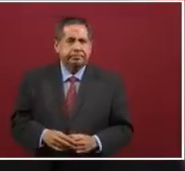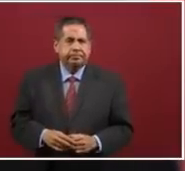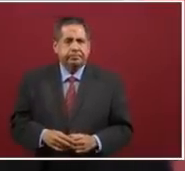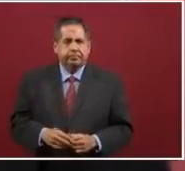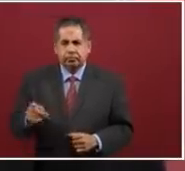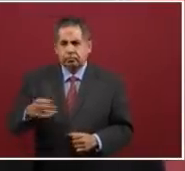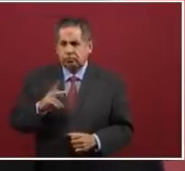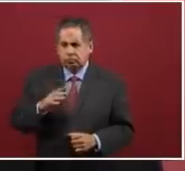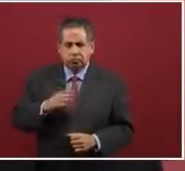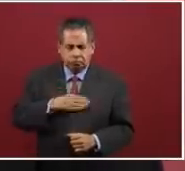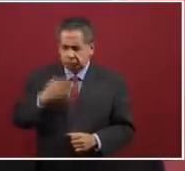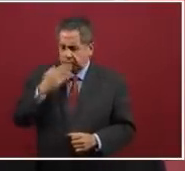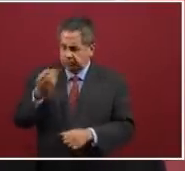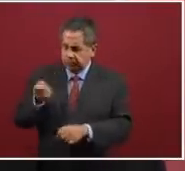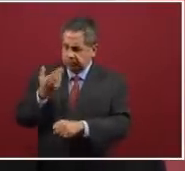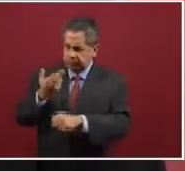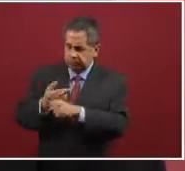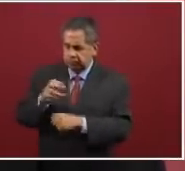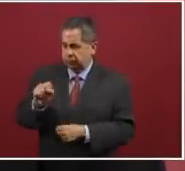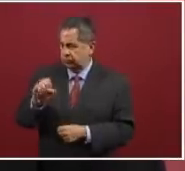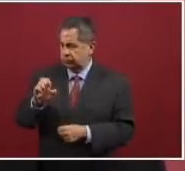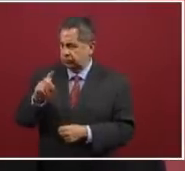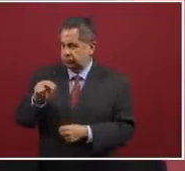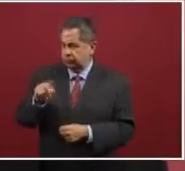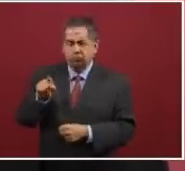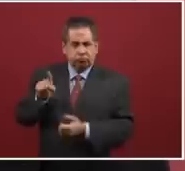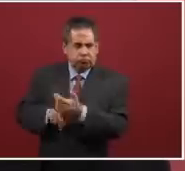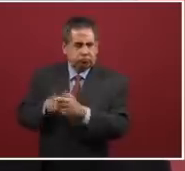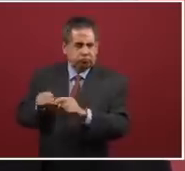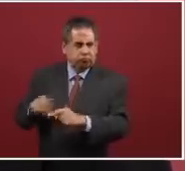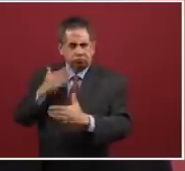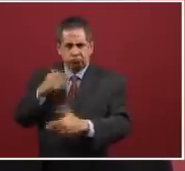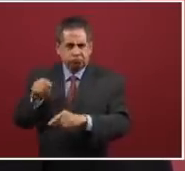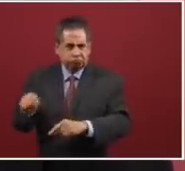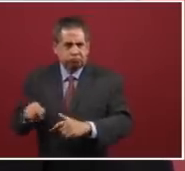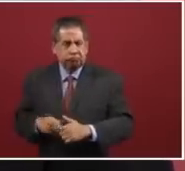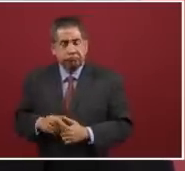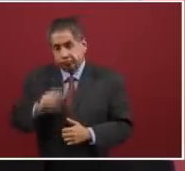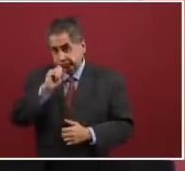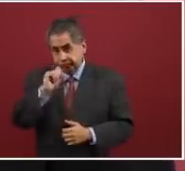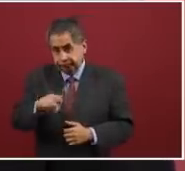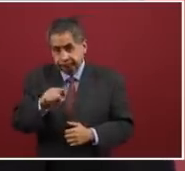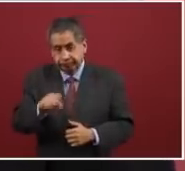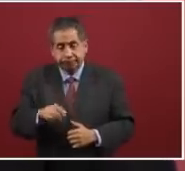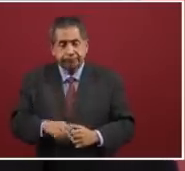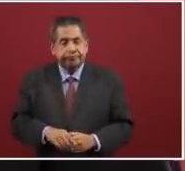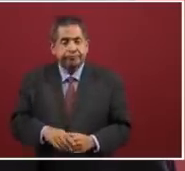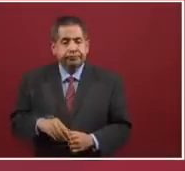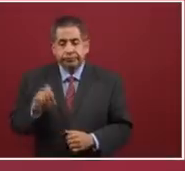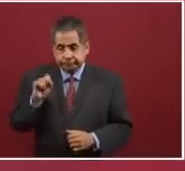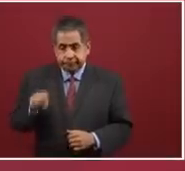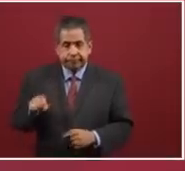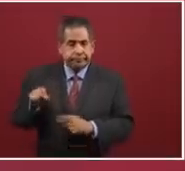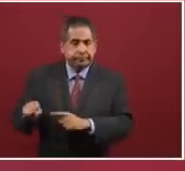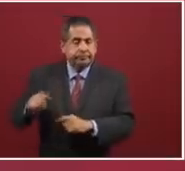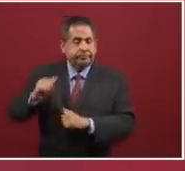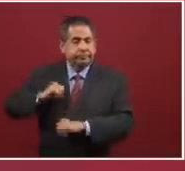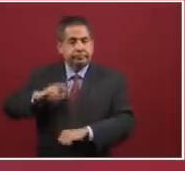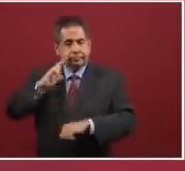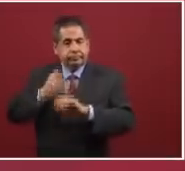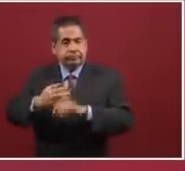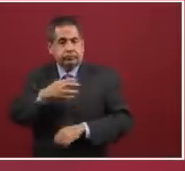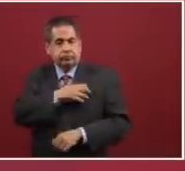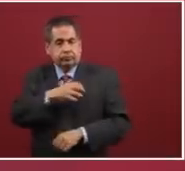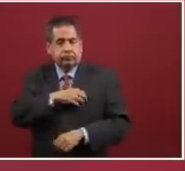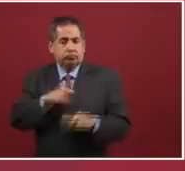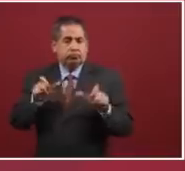un buen secretario de la Defensa, y también el comandante de